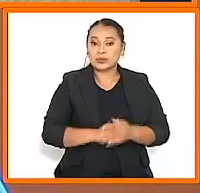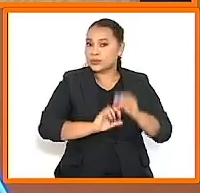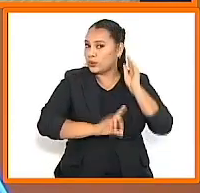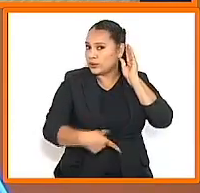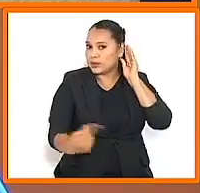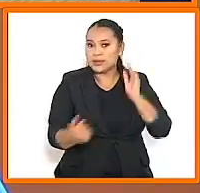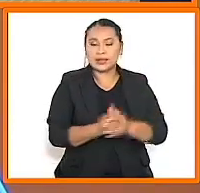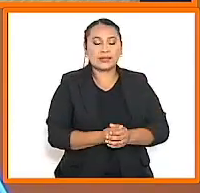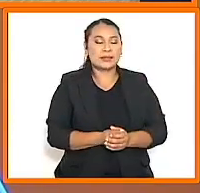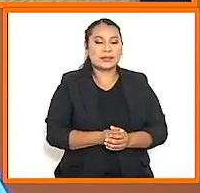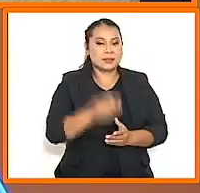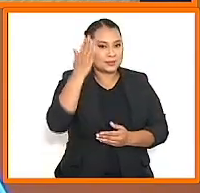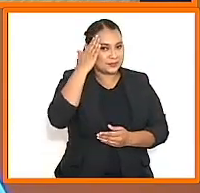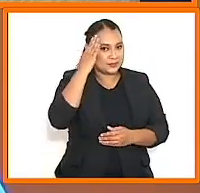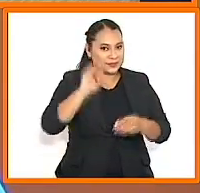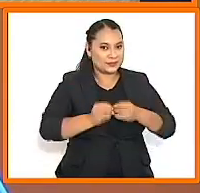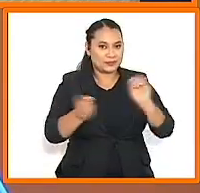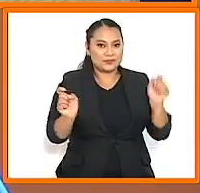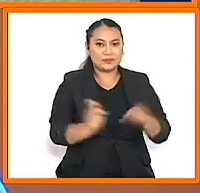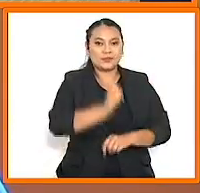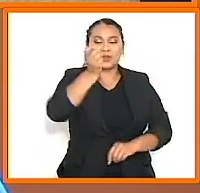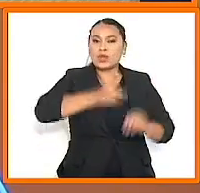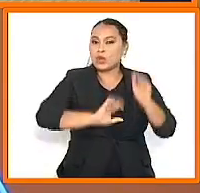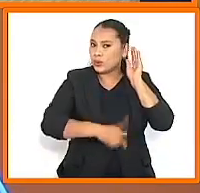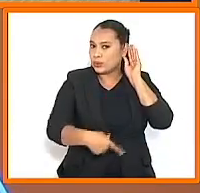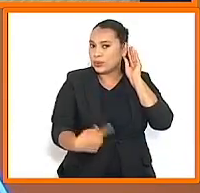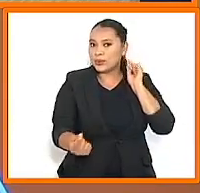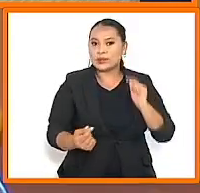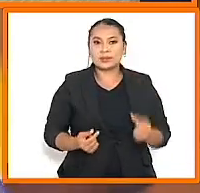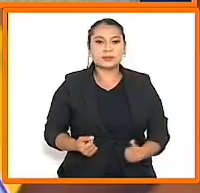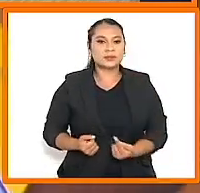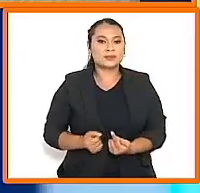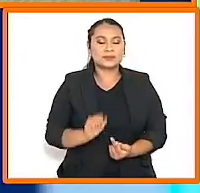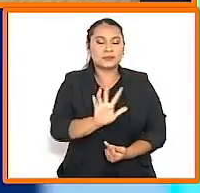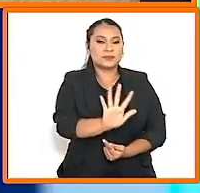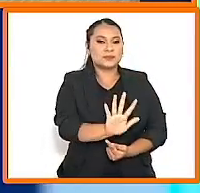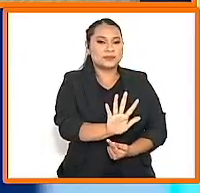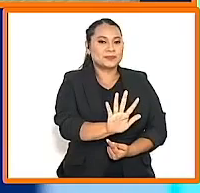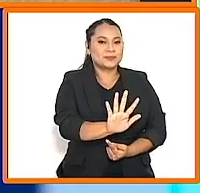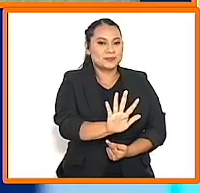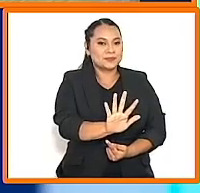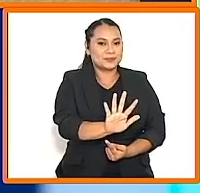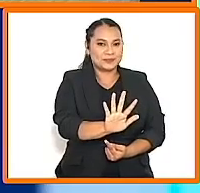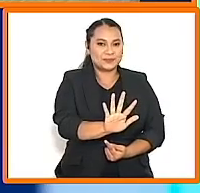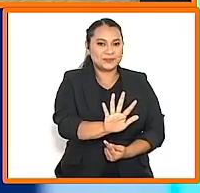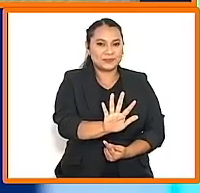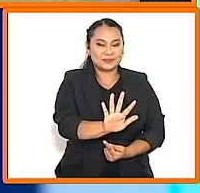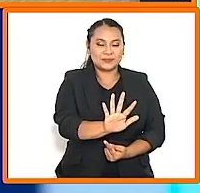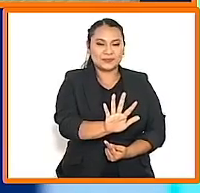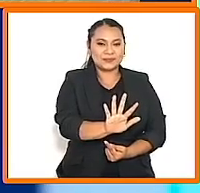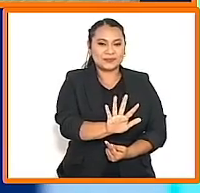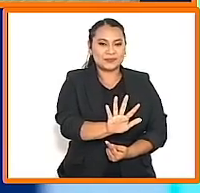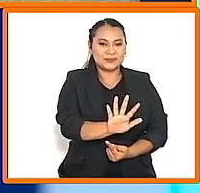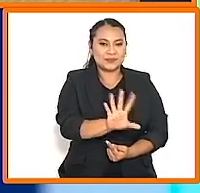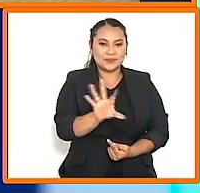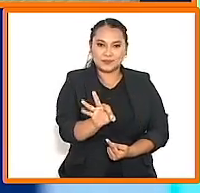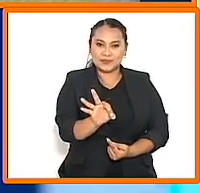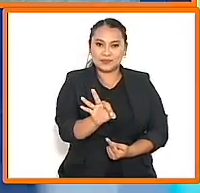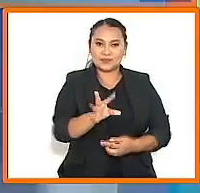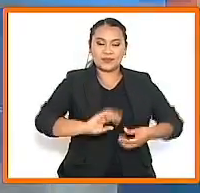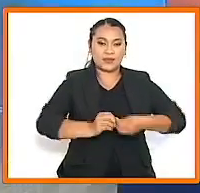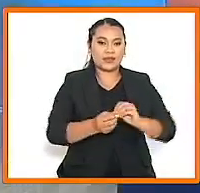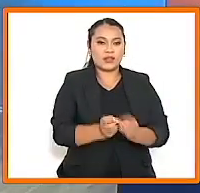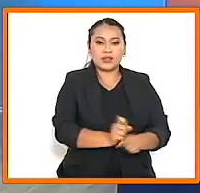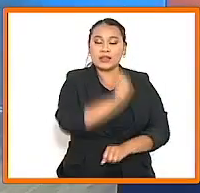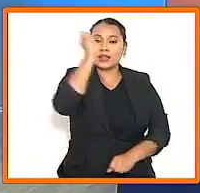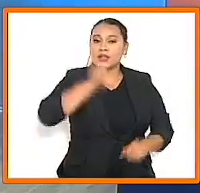Viene tu primer dígito para diaria y este es el 5. Segundo dígito, el 9. Número